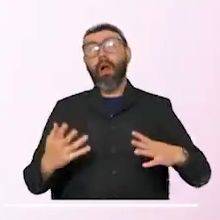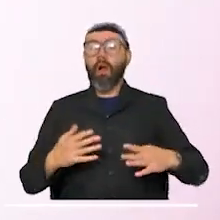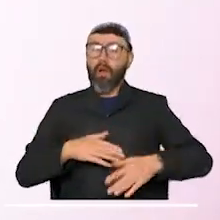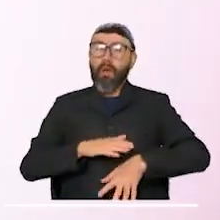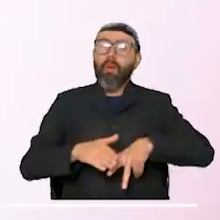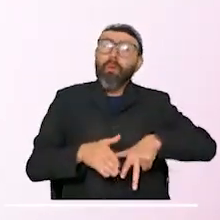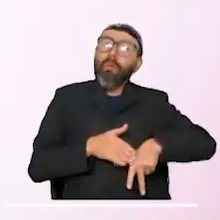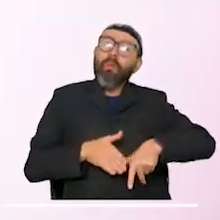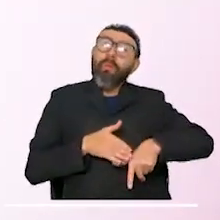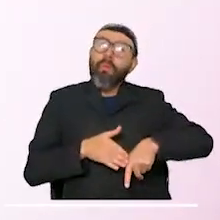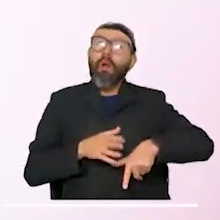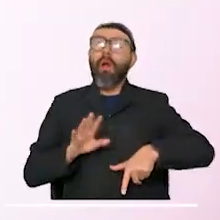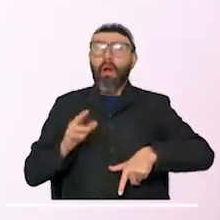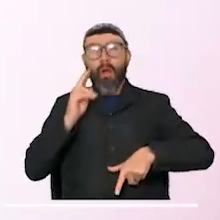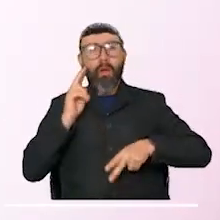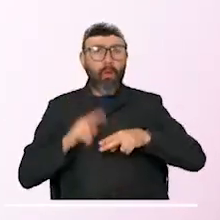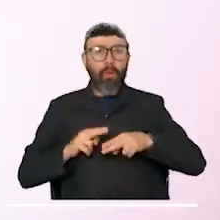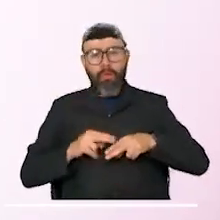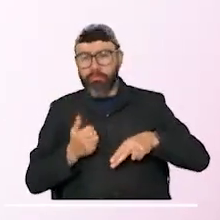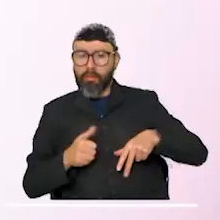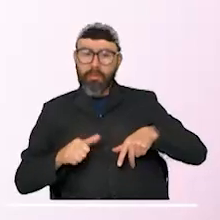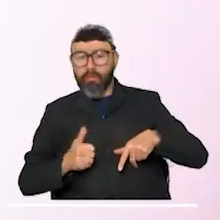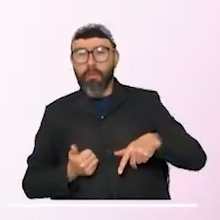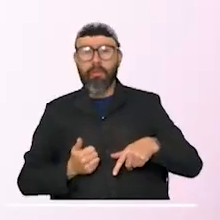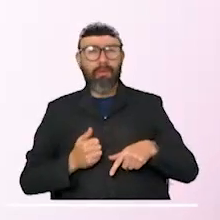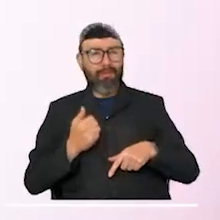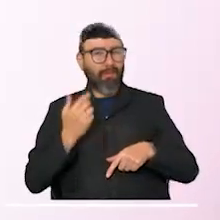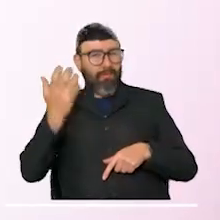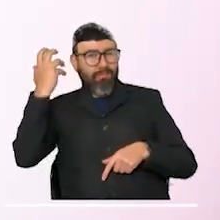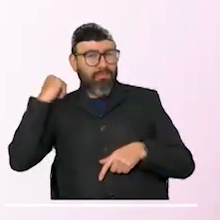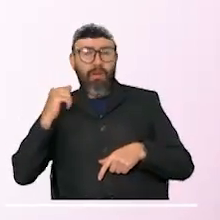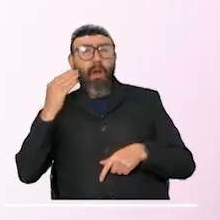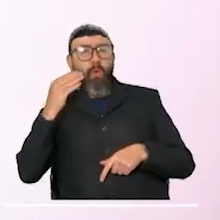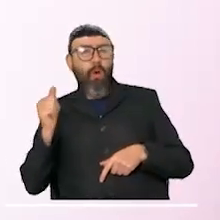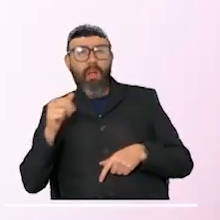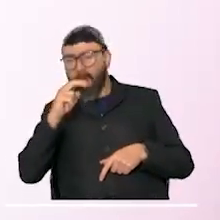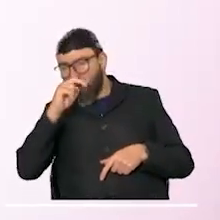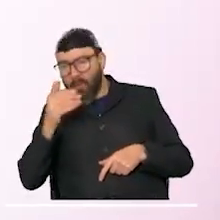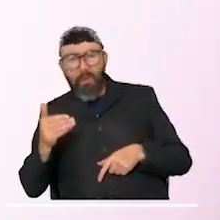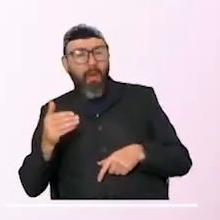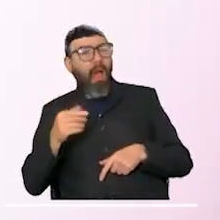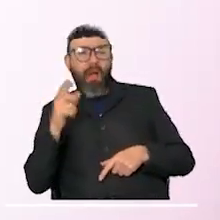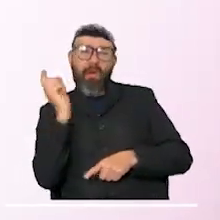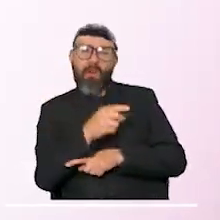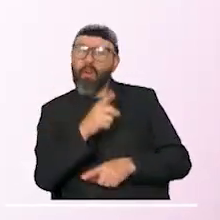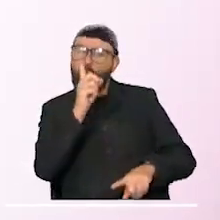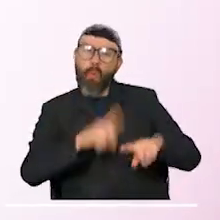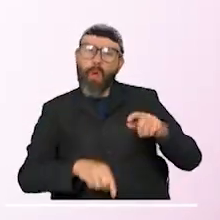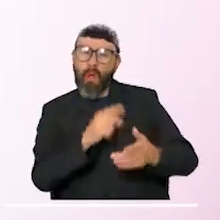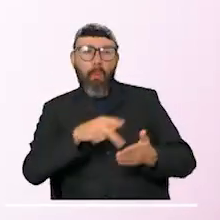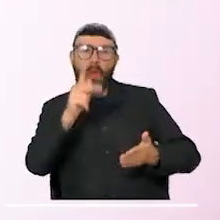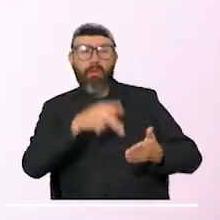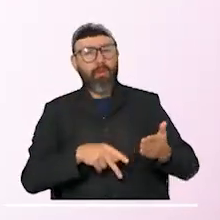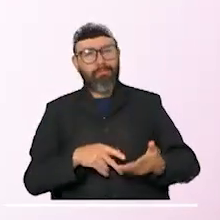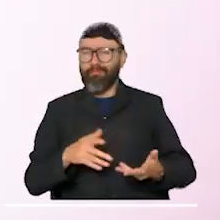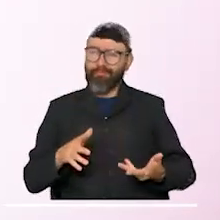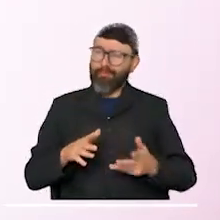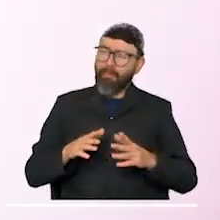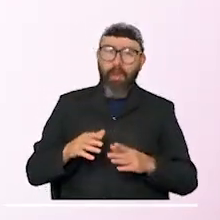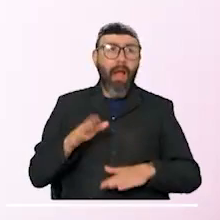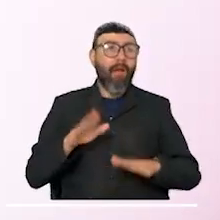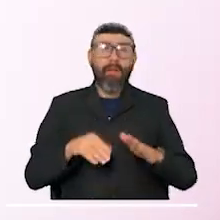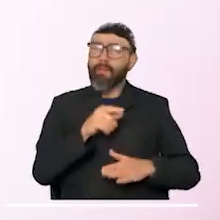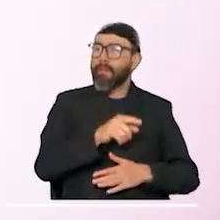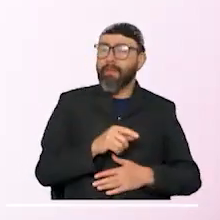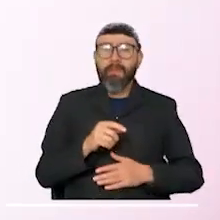ese tema ancestral que de pronto nos enseñaron que eso no se hace que eso no se toca Pues es lo que nos impide que muchas veces podamos disfrutar una